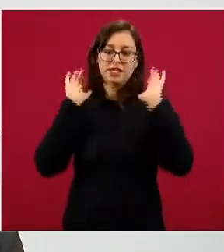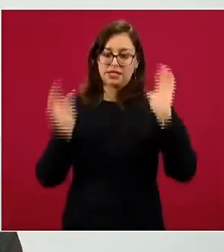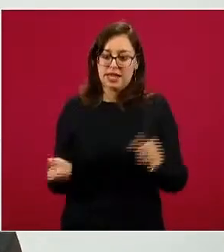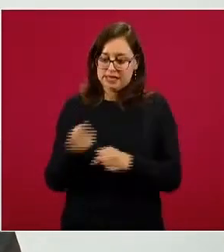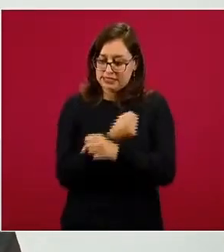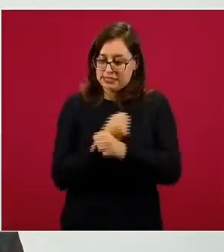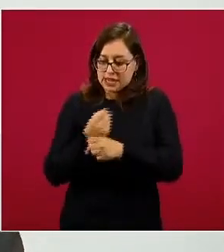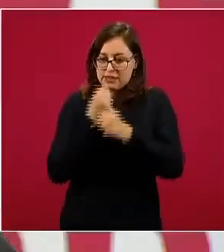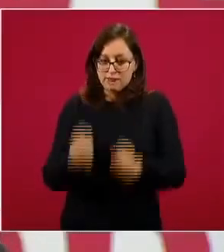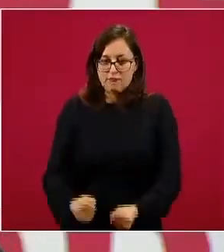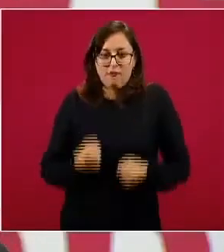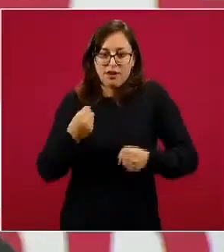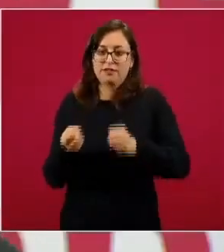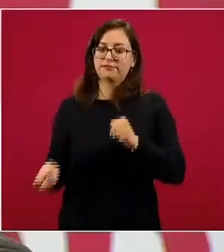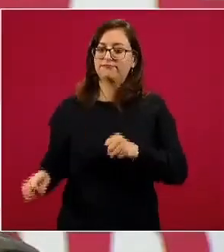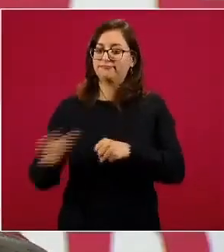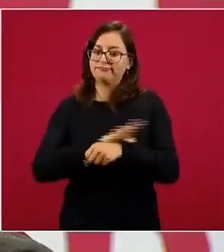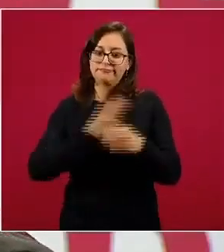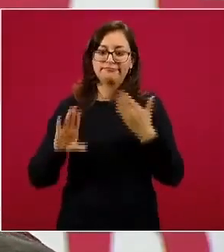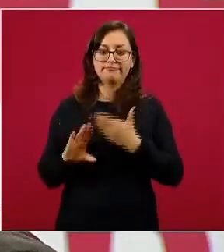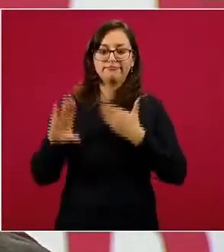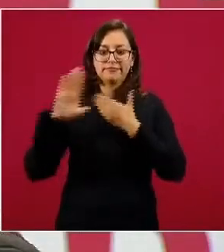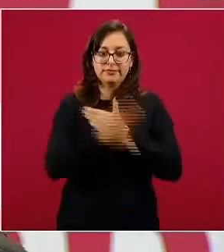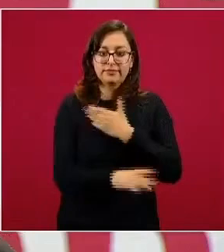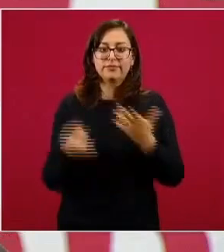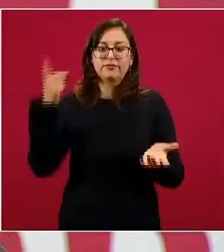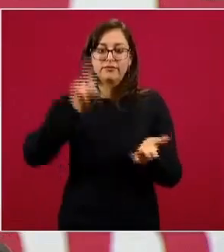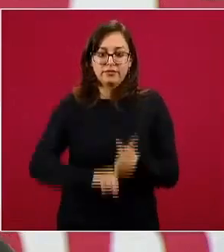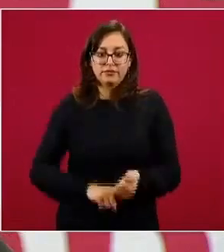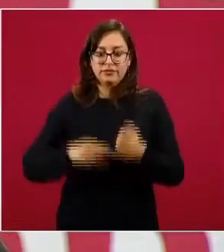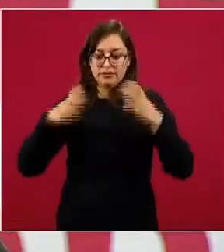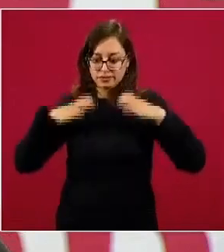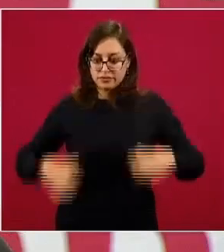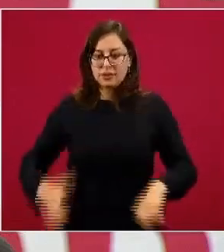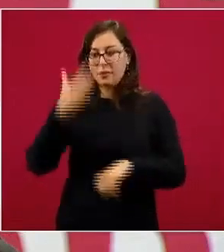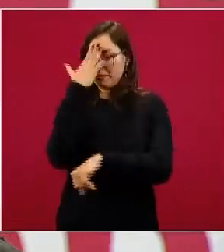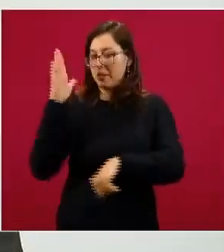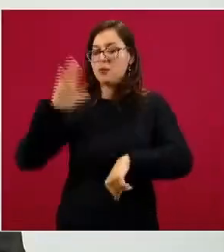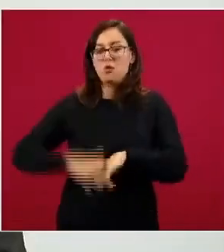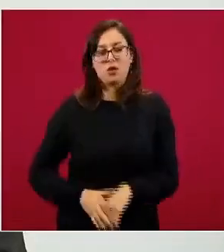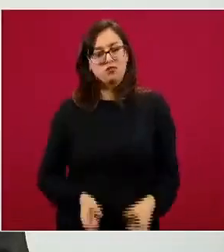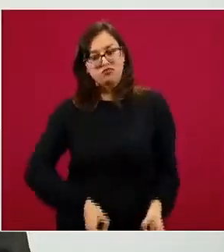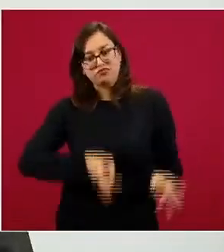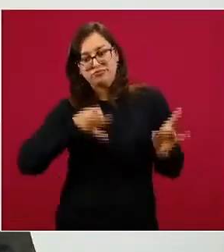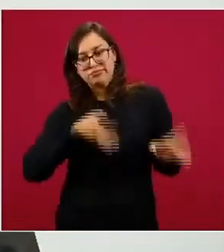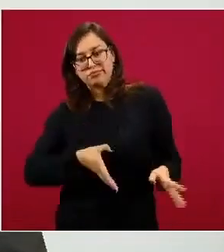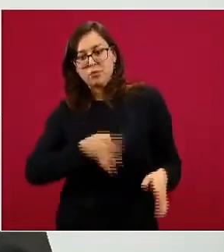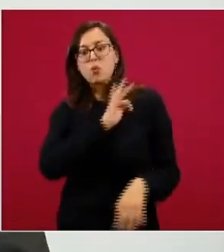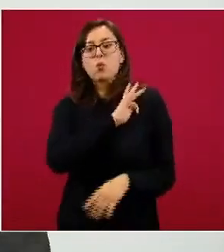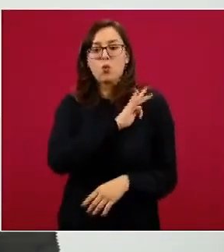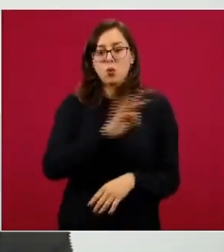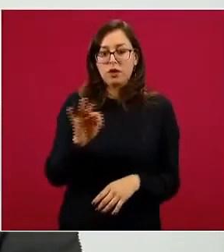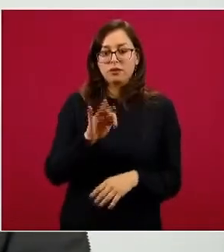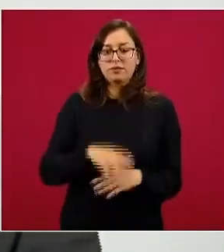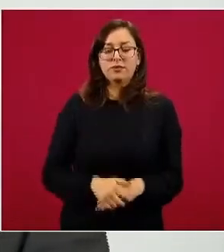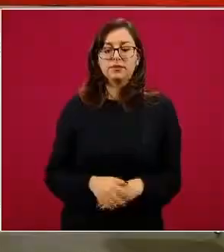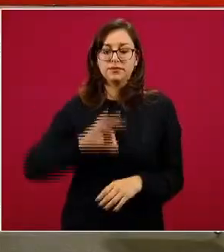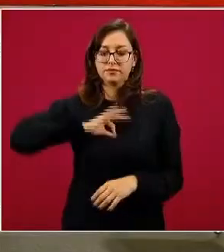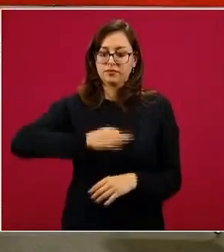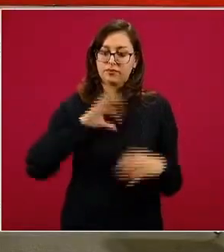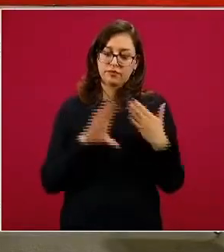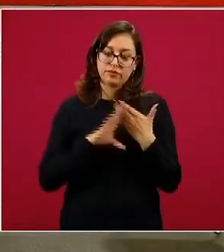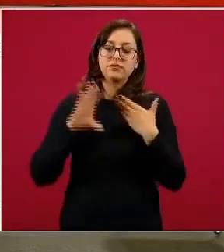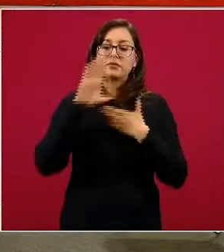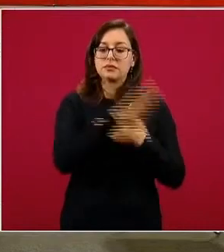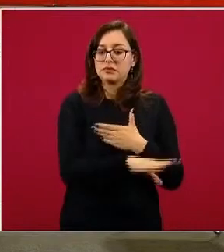anticuerpos anti-COVID y células del sistema inmune activas con memoria anti-COVID, y entonces, bueno, antivirus